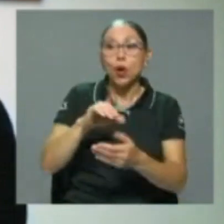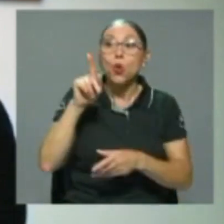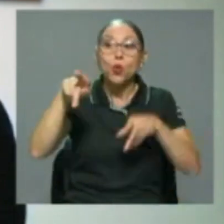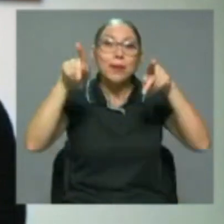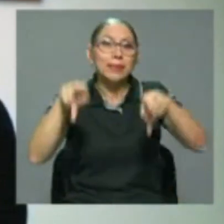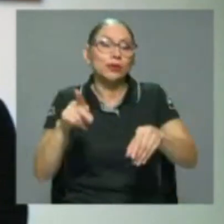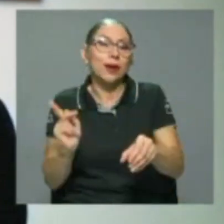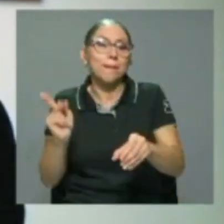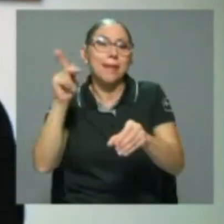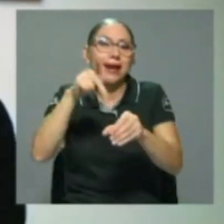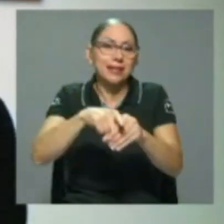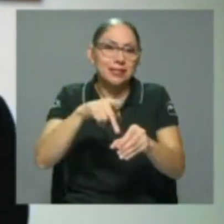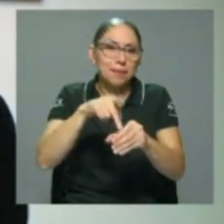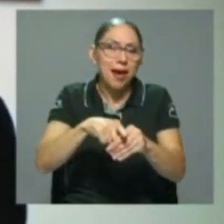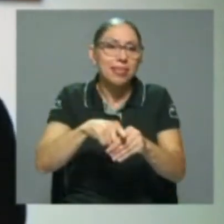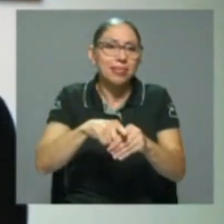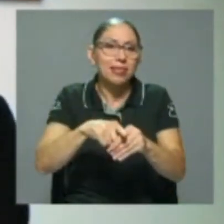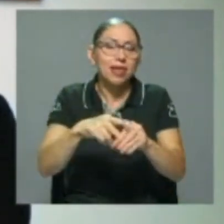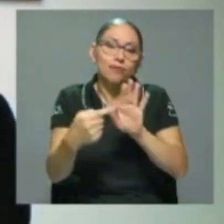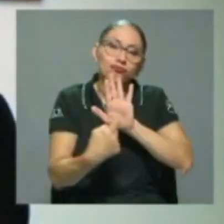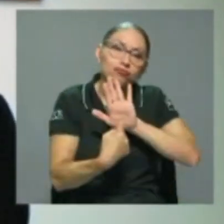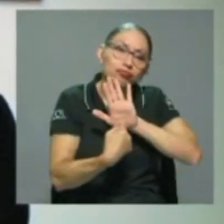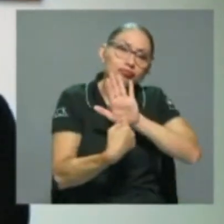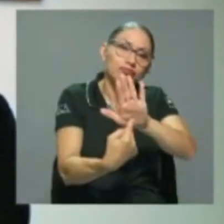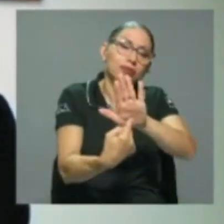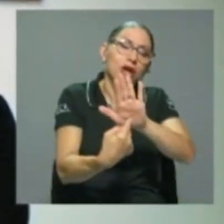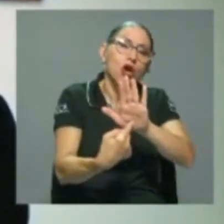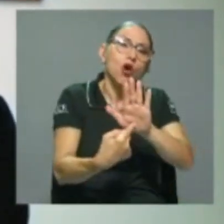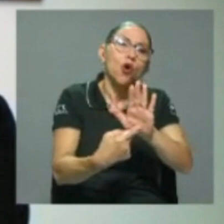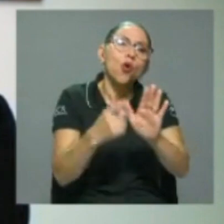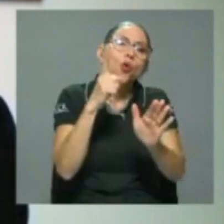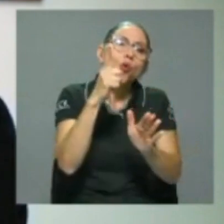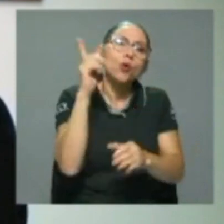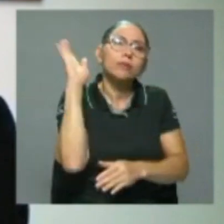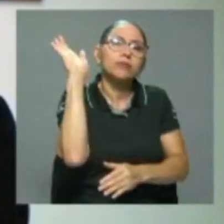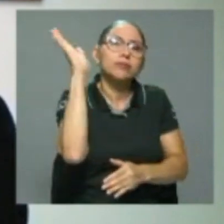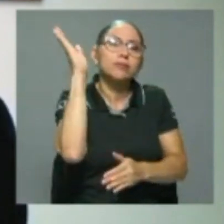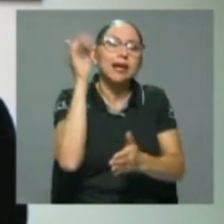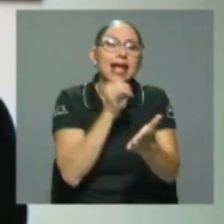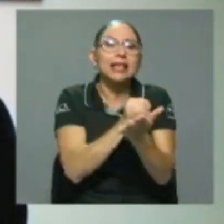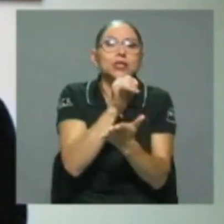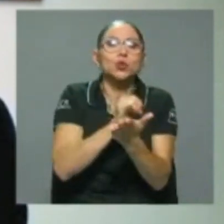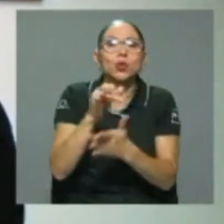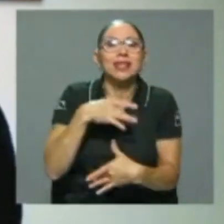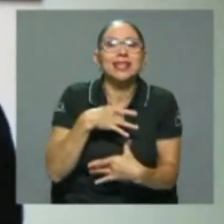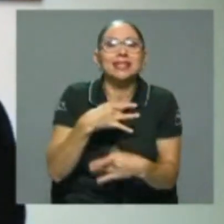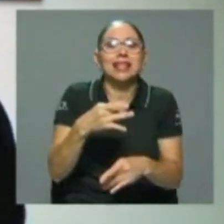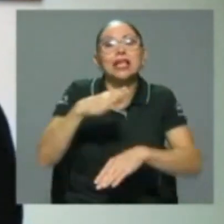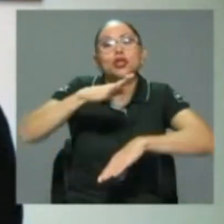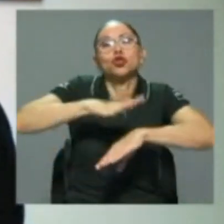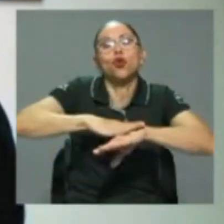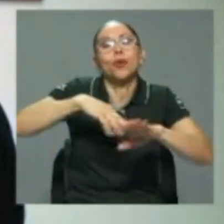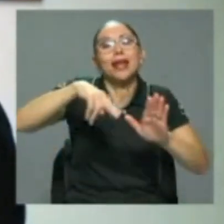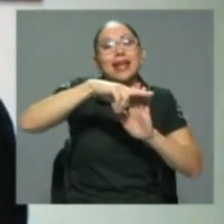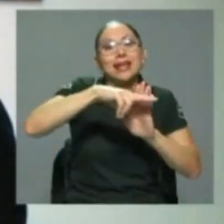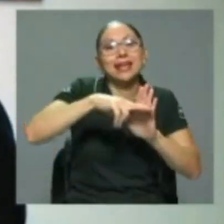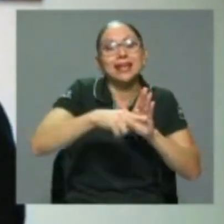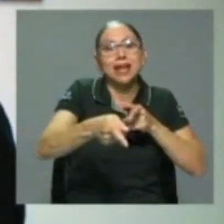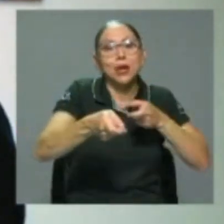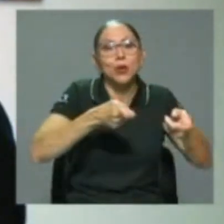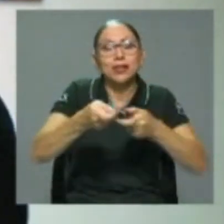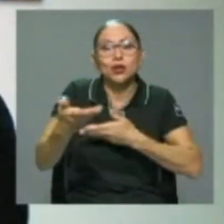un estudio muy interesante sobre la regulación de los servicios públicos en varias partes del mundo.